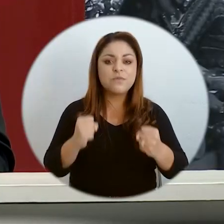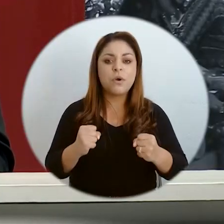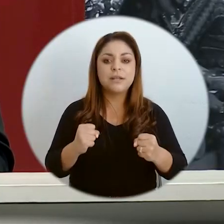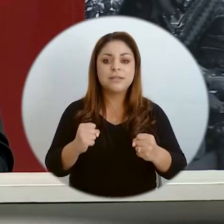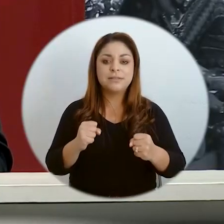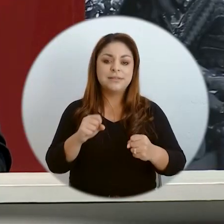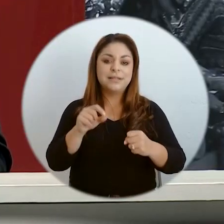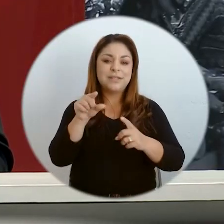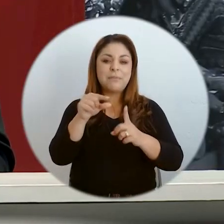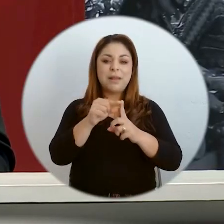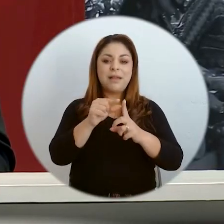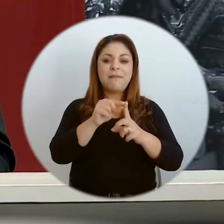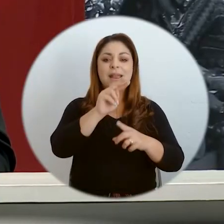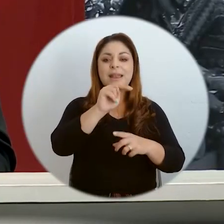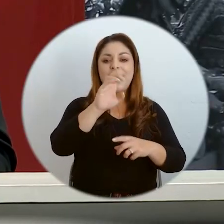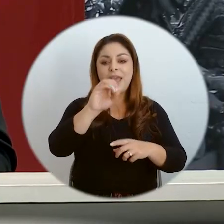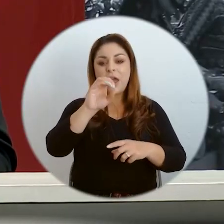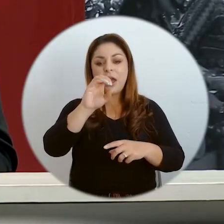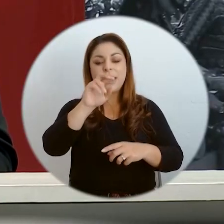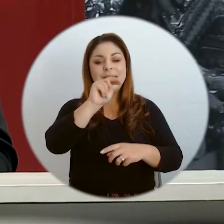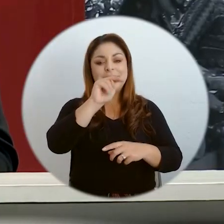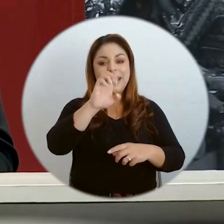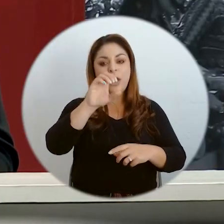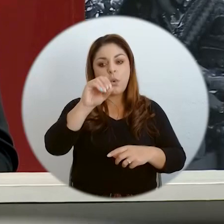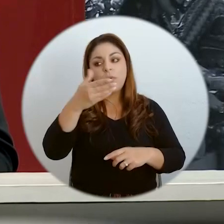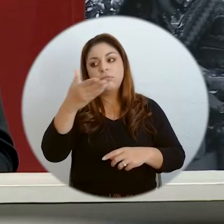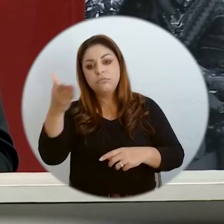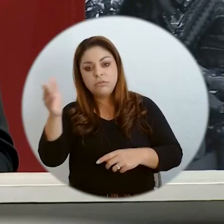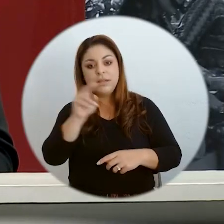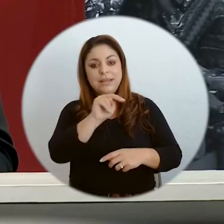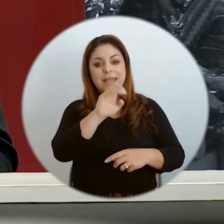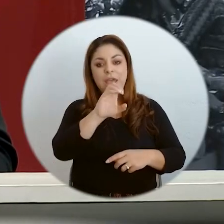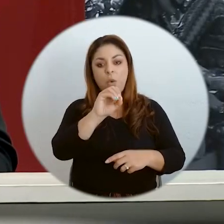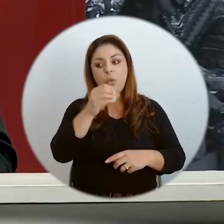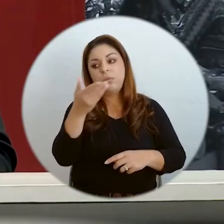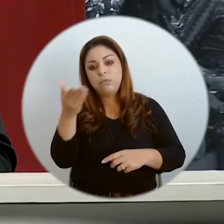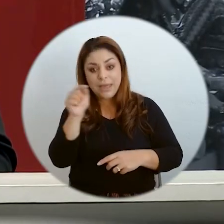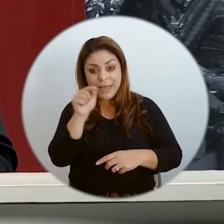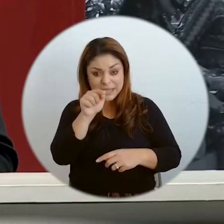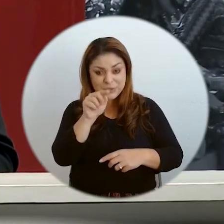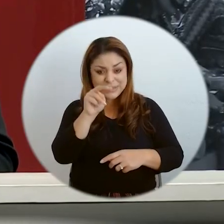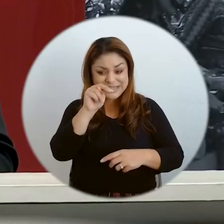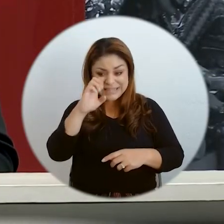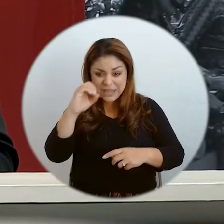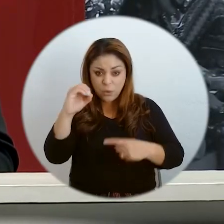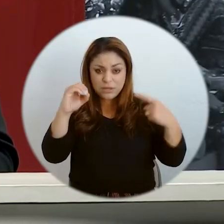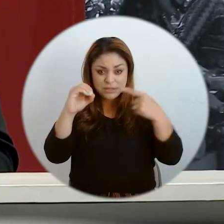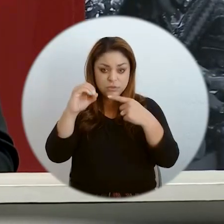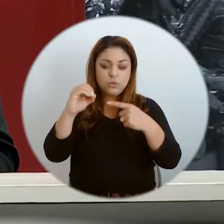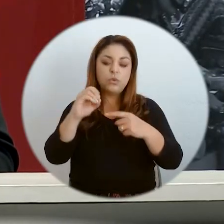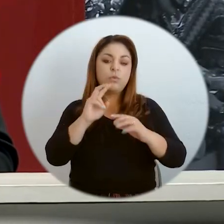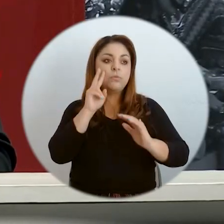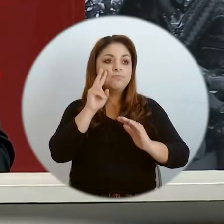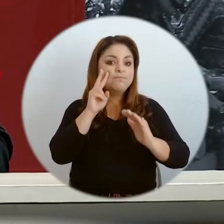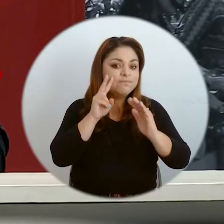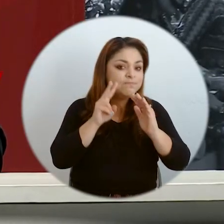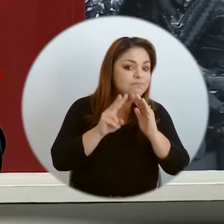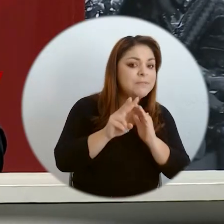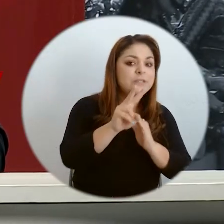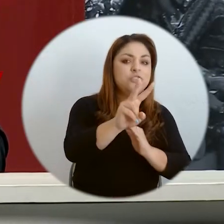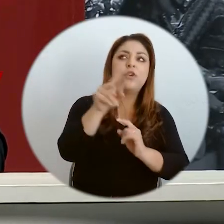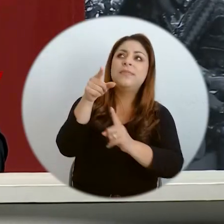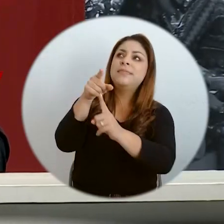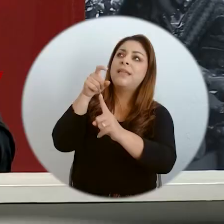con estos neos, es esa vinculación o casi que esa misión, ¿verdad?, que desde los cielos o